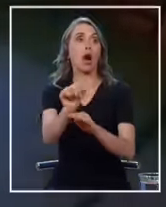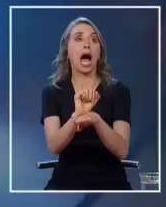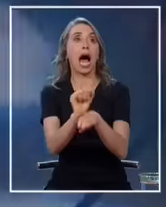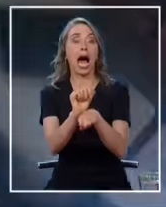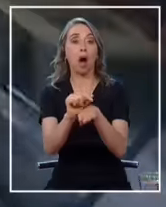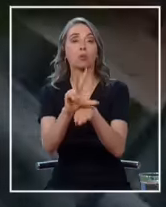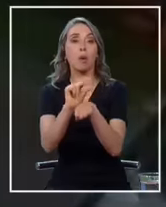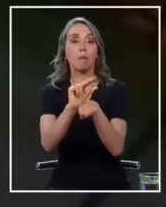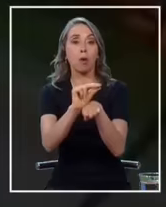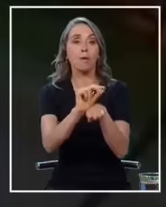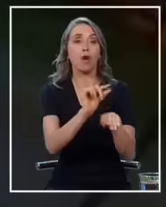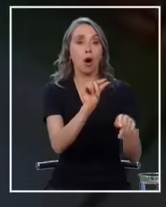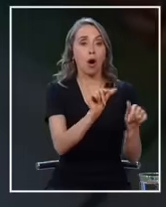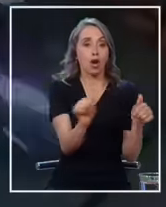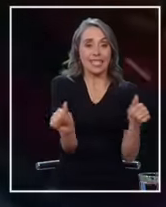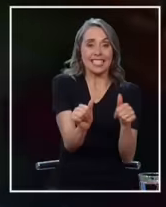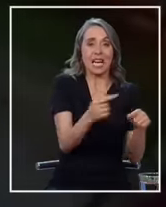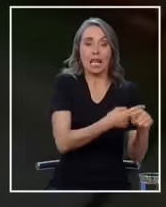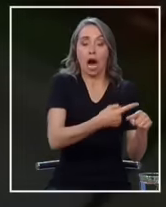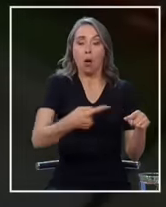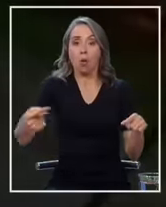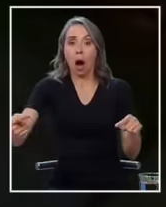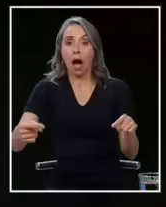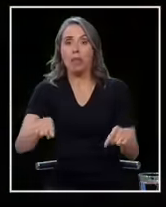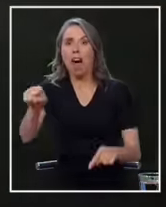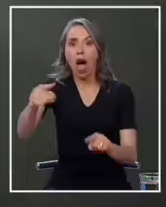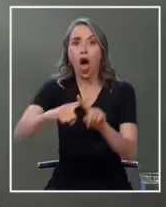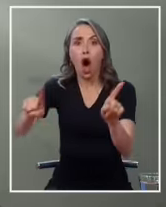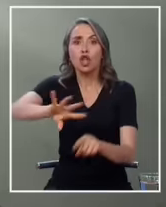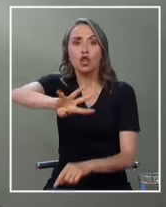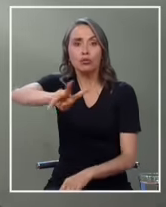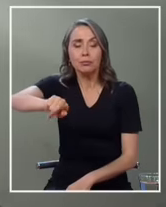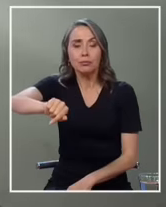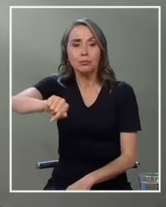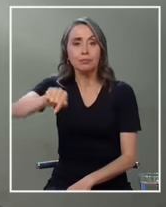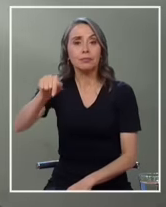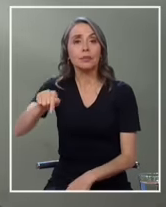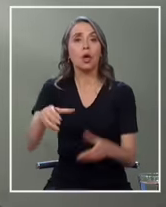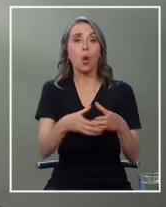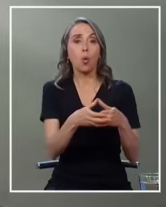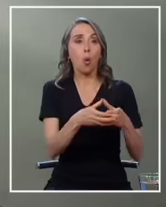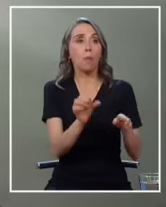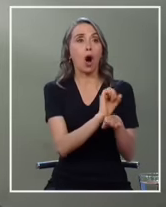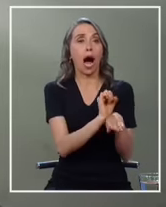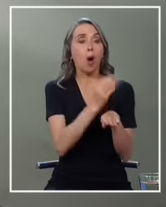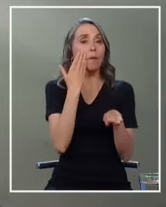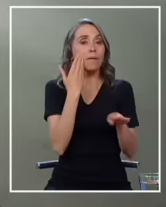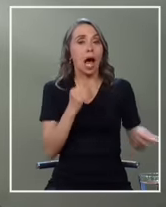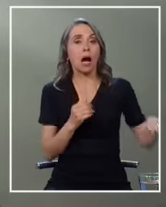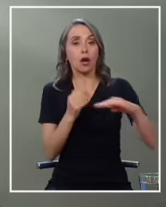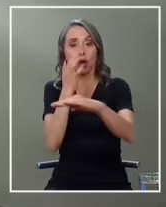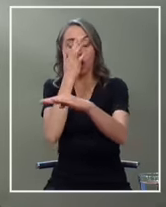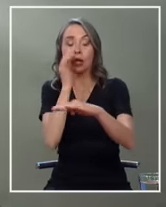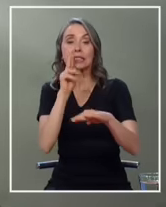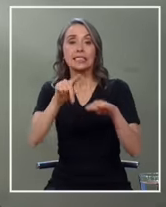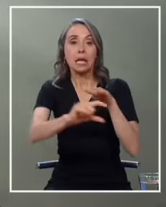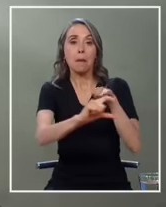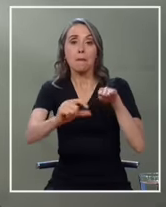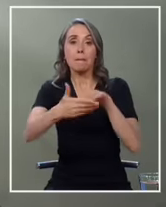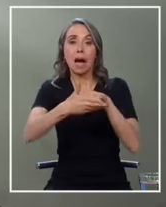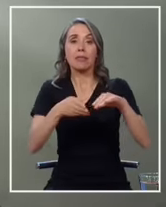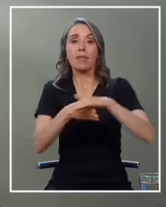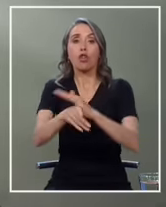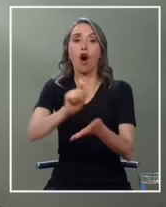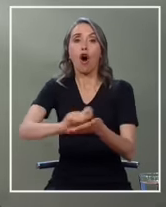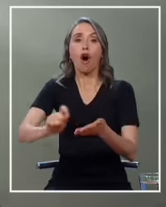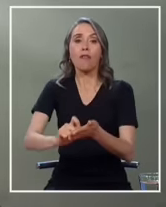la misma hora, a pocas cuadras de distancia, ocurría otro robo. En esta oportunidad, la banda llegó en un auto blanco sin patente, ingresaron a las